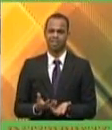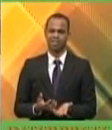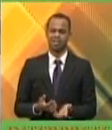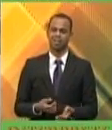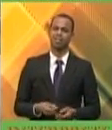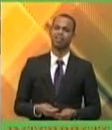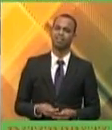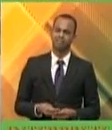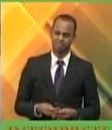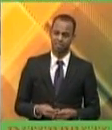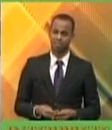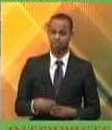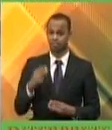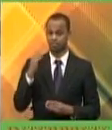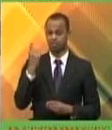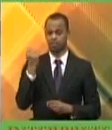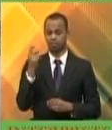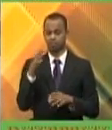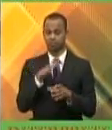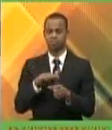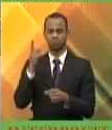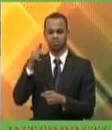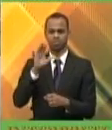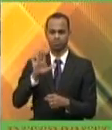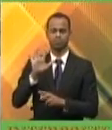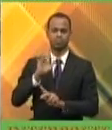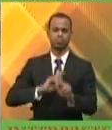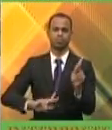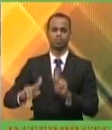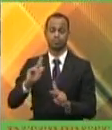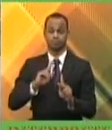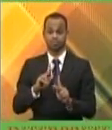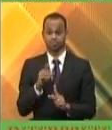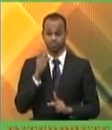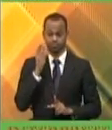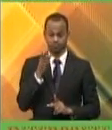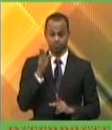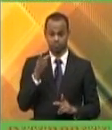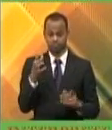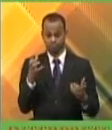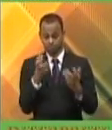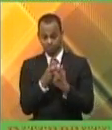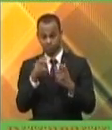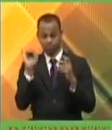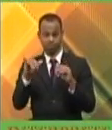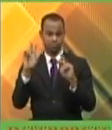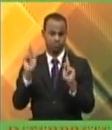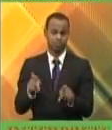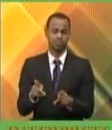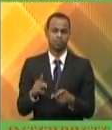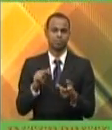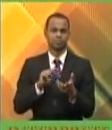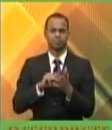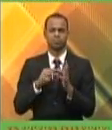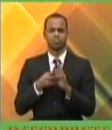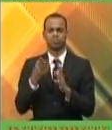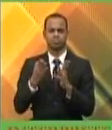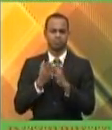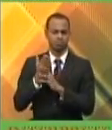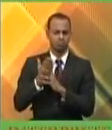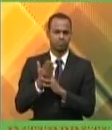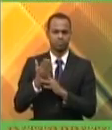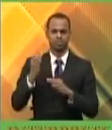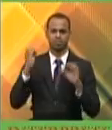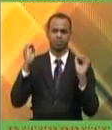entonces la estructura están hechas para este tipo de población entonces cuando tú no encajas en esa población tú no tienes acceso a